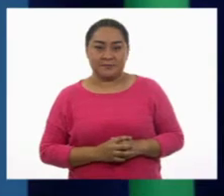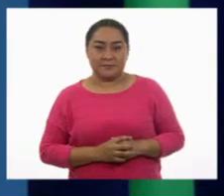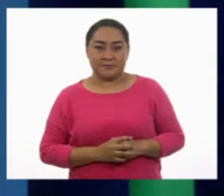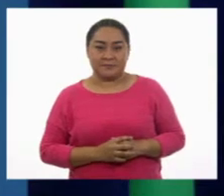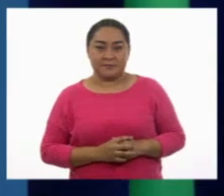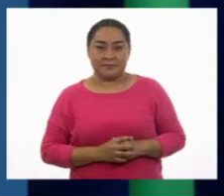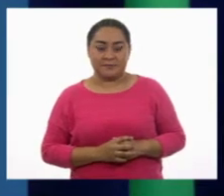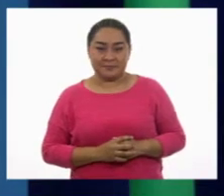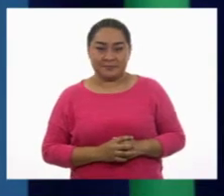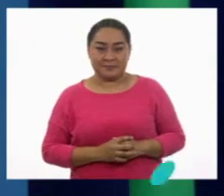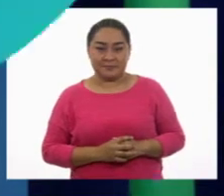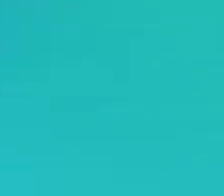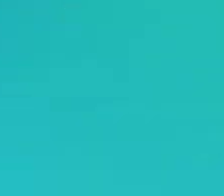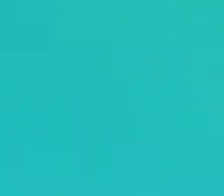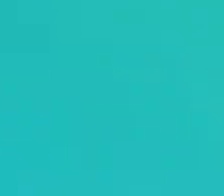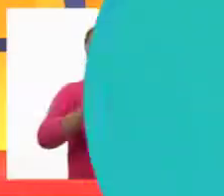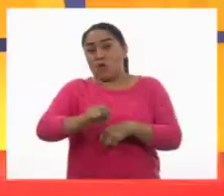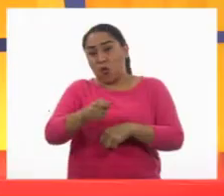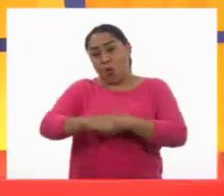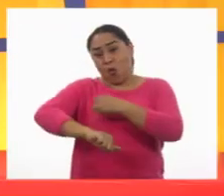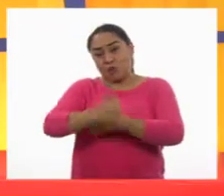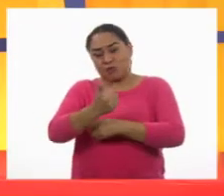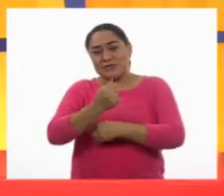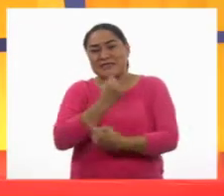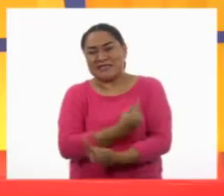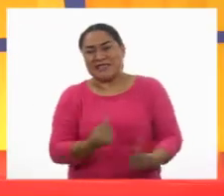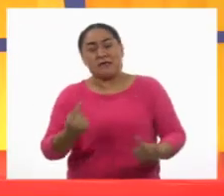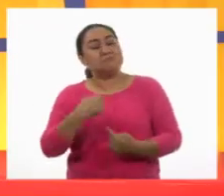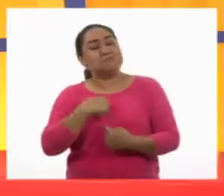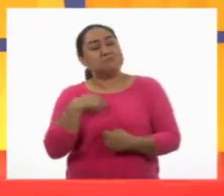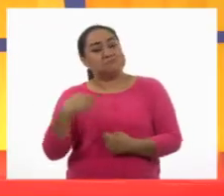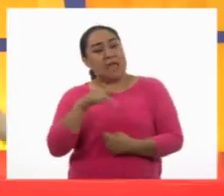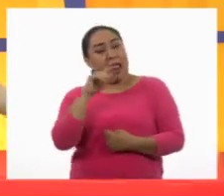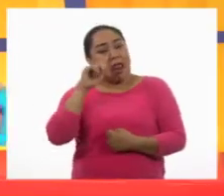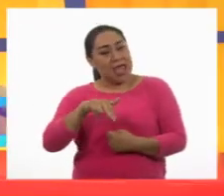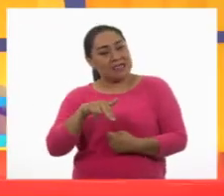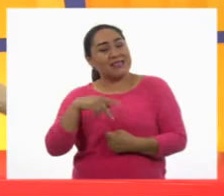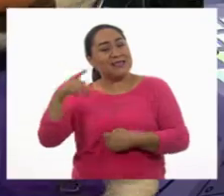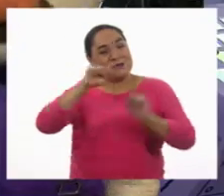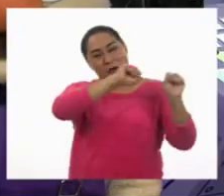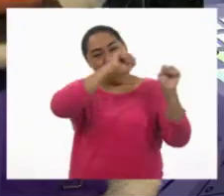Anquitas, Inishcopilcalnesis. Yo soy Alan Porras, de los Porras de Xochimilco.